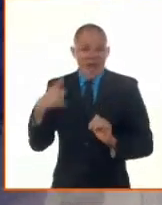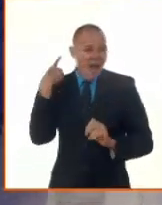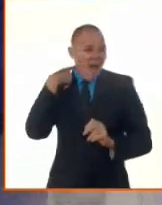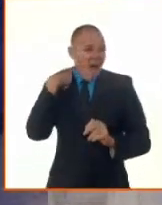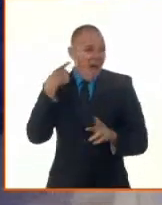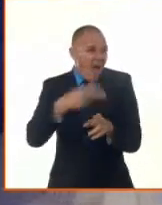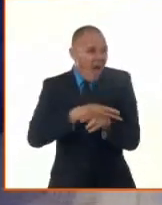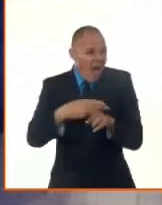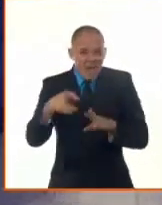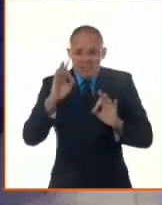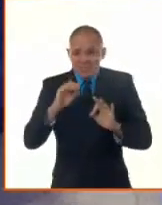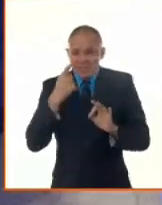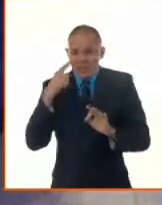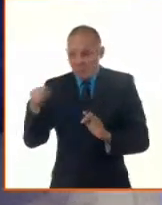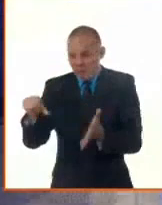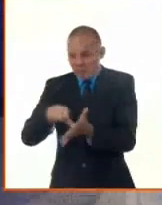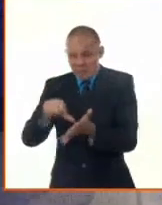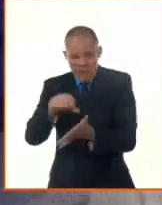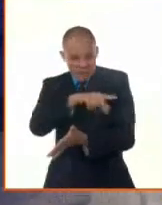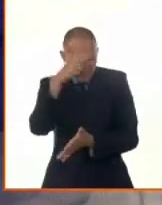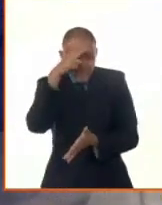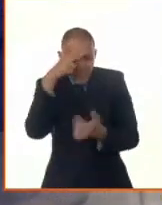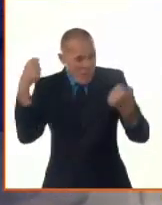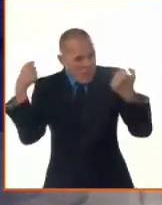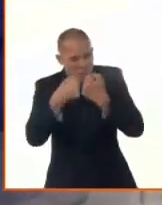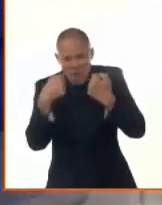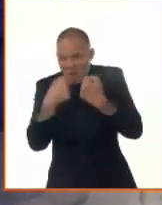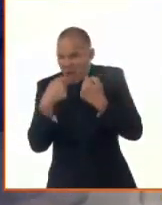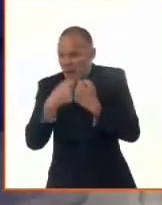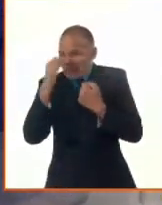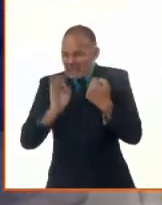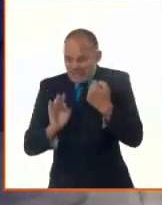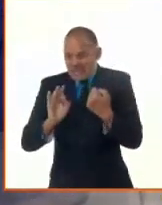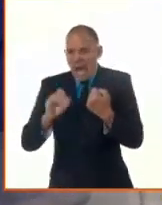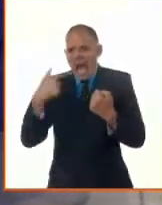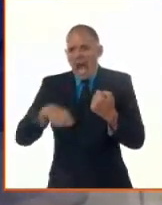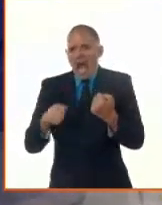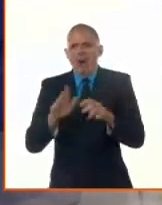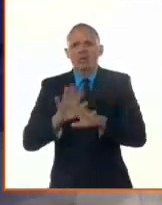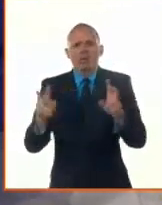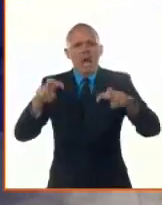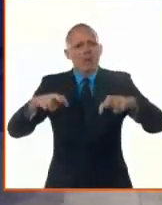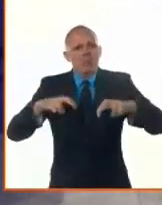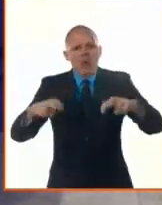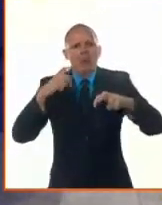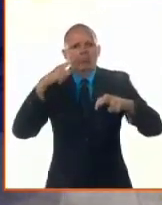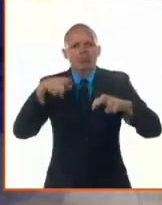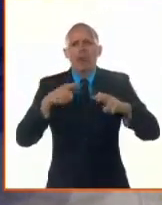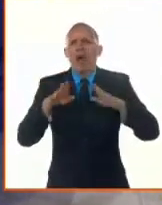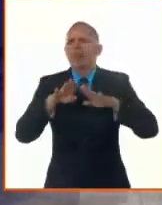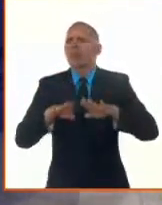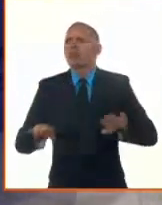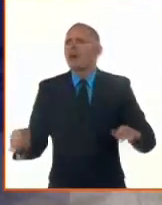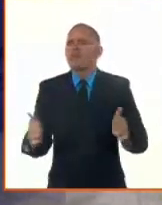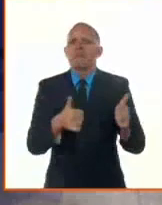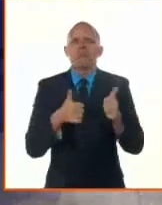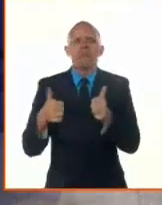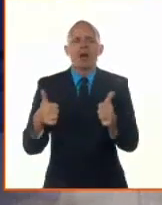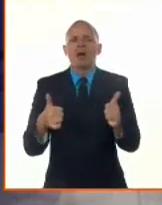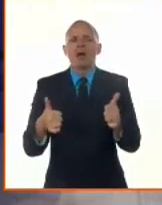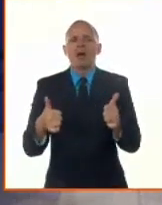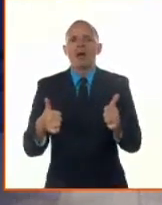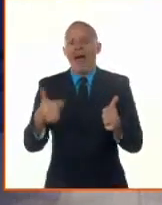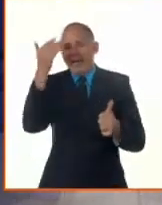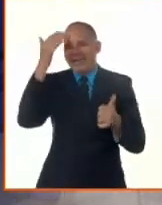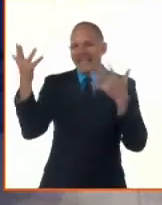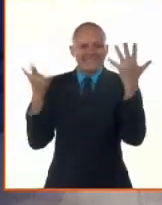China no tú miras para el área y dices bien Y qué le pasó al área Porque además también Irán había